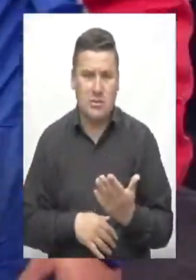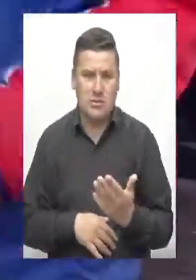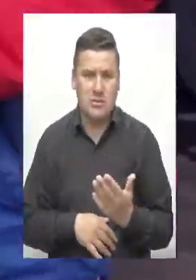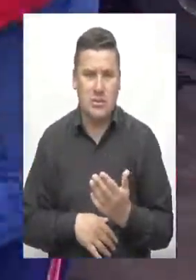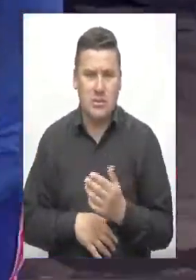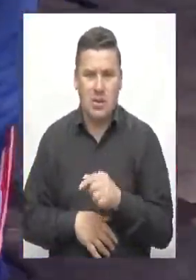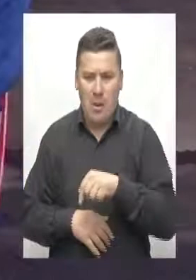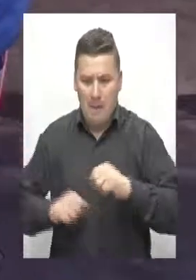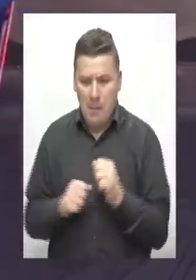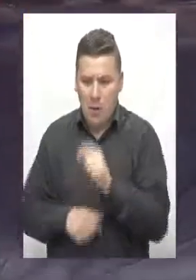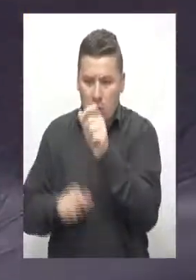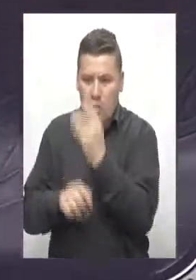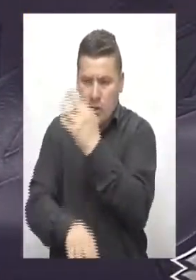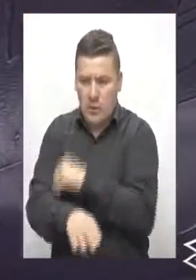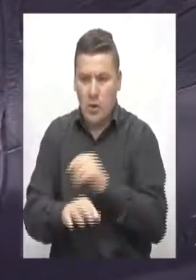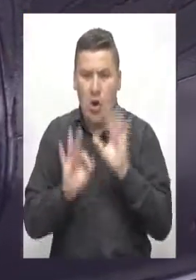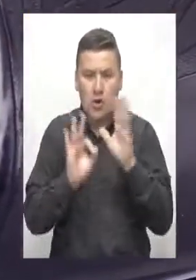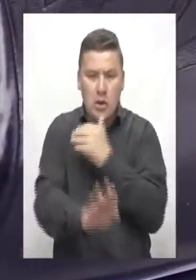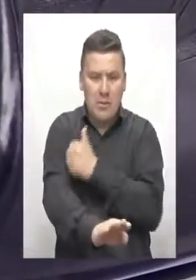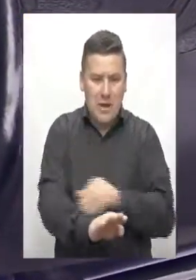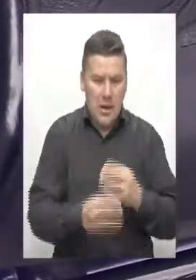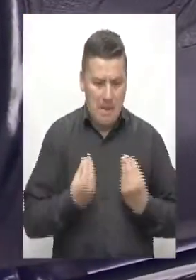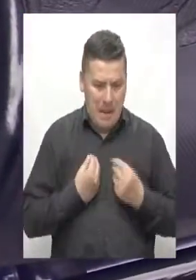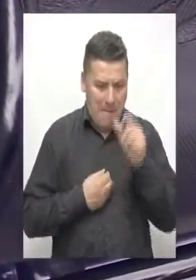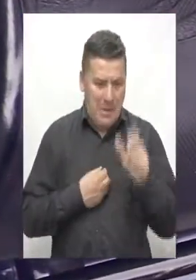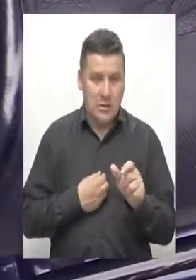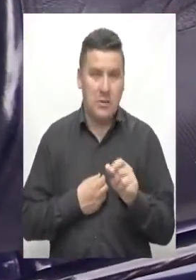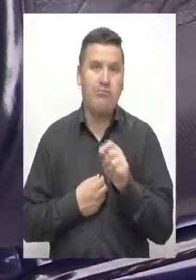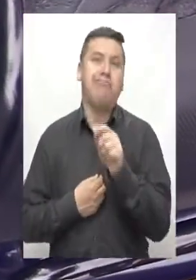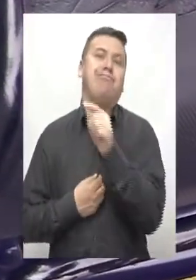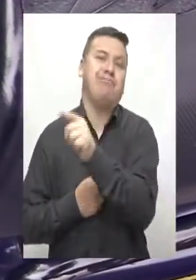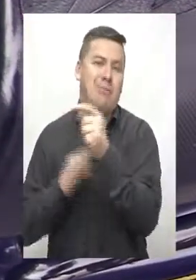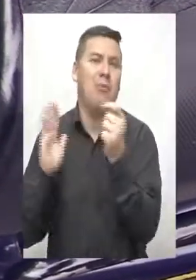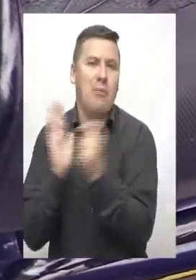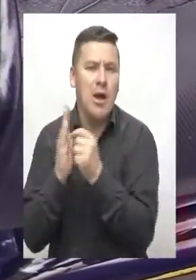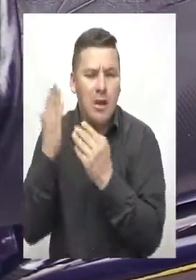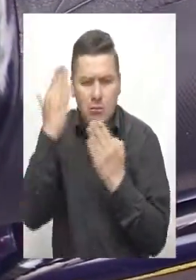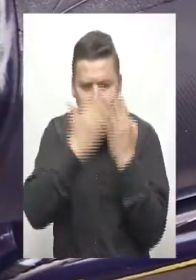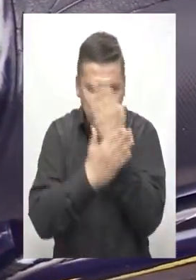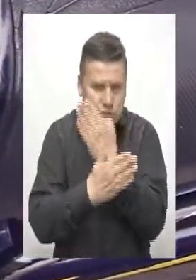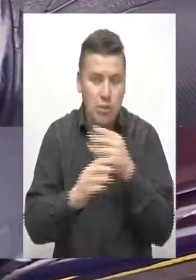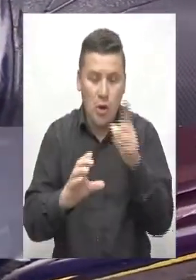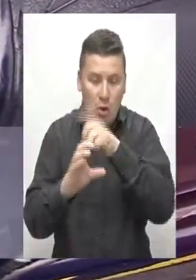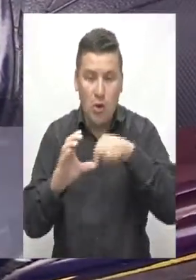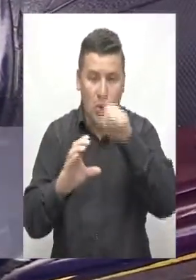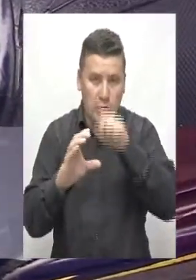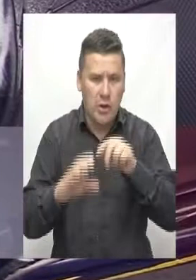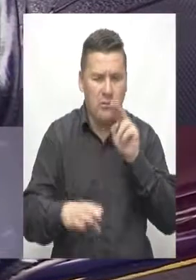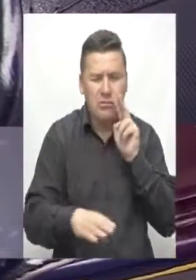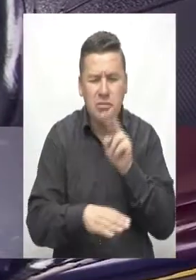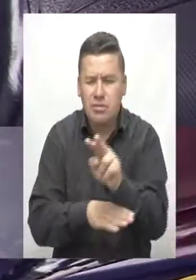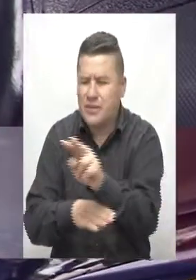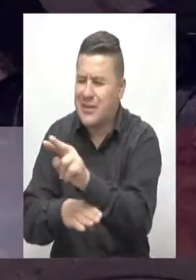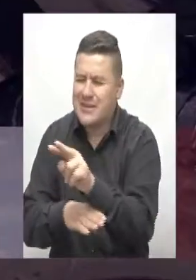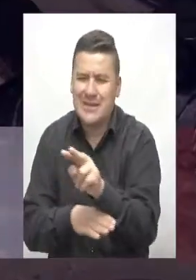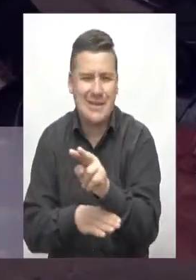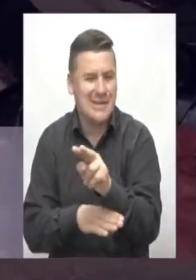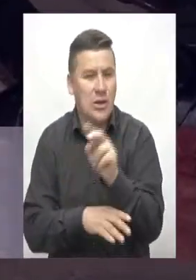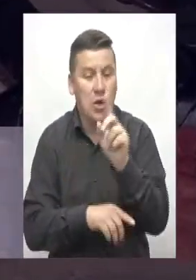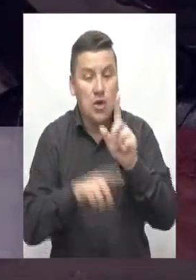1.4 millones de habitantes lo botan tienen 8 millones del internet por estas razones el estudio de la contraloría general